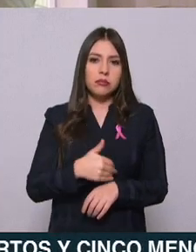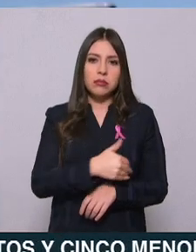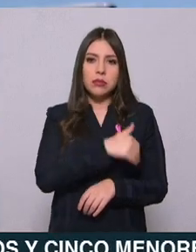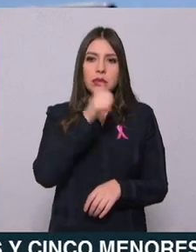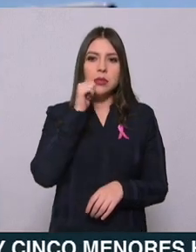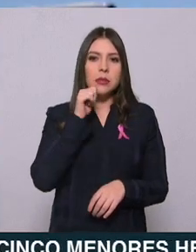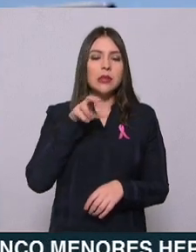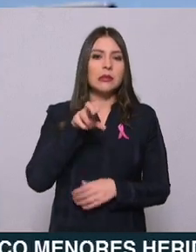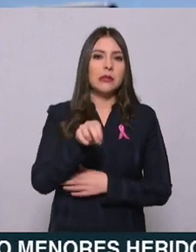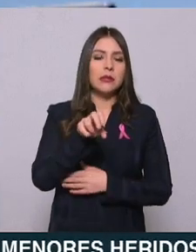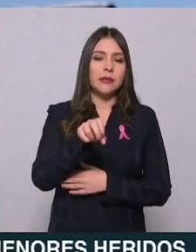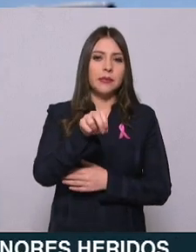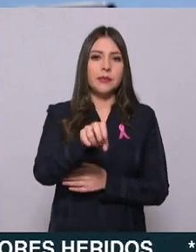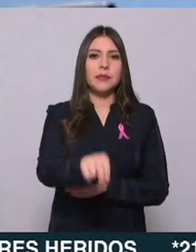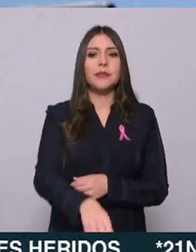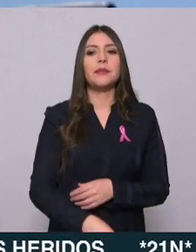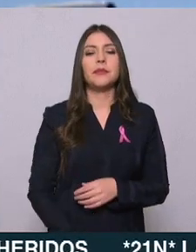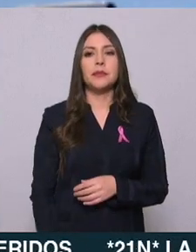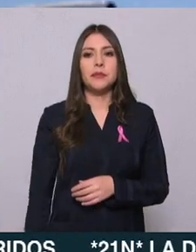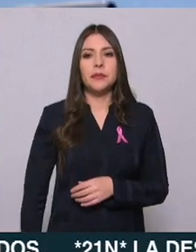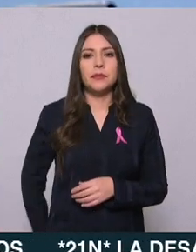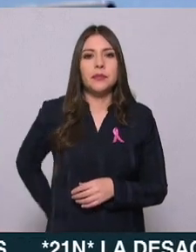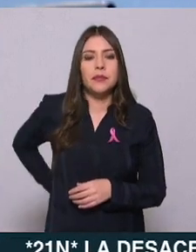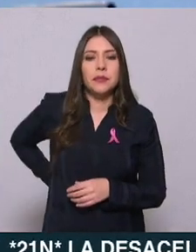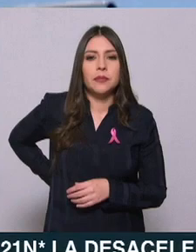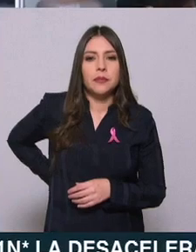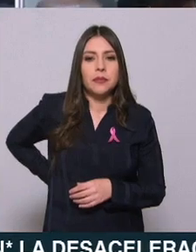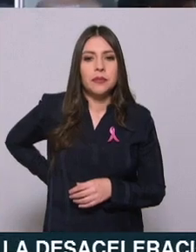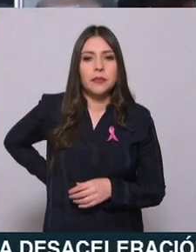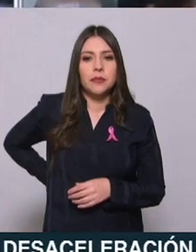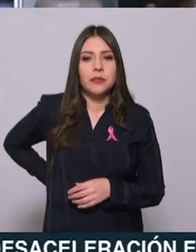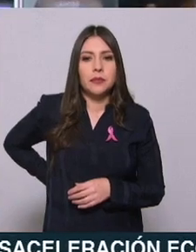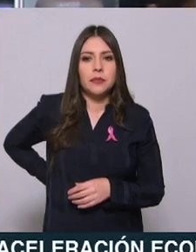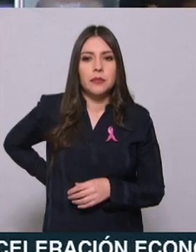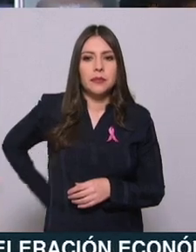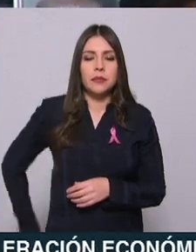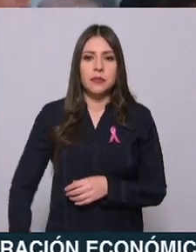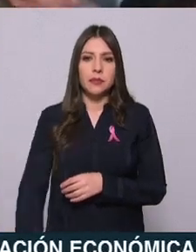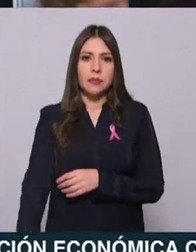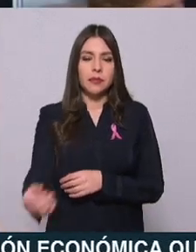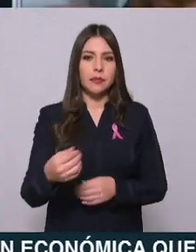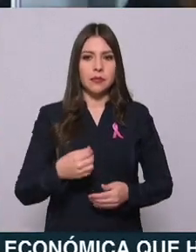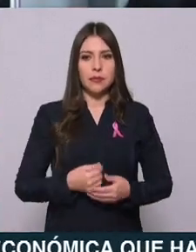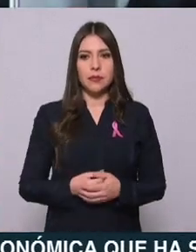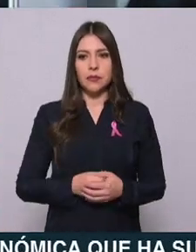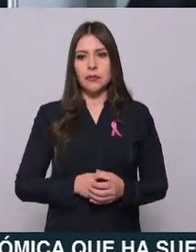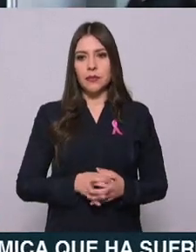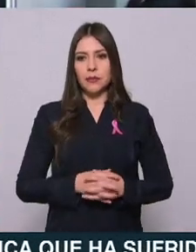periódicamente. Con imágenes de Joel Arias, Gloria López, 21 Noticias.